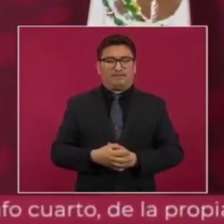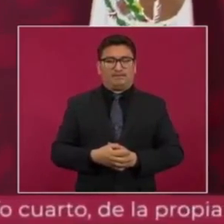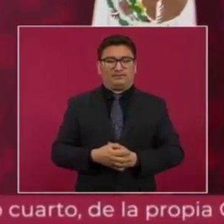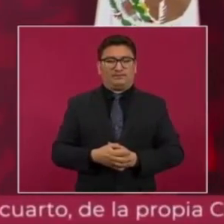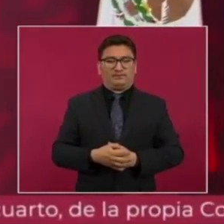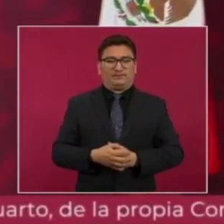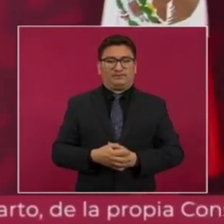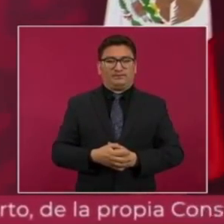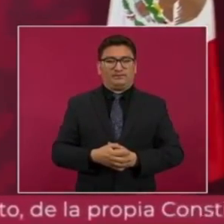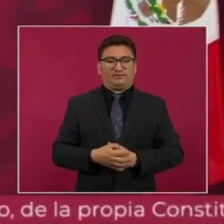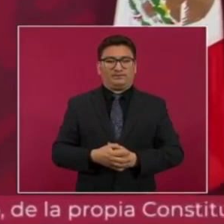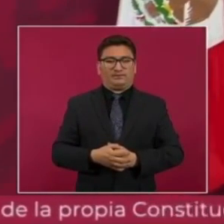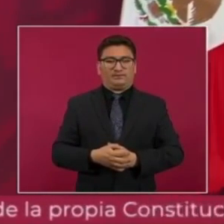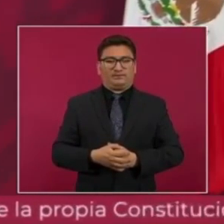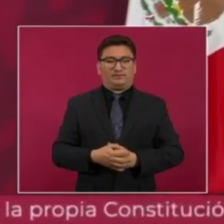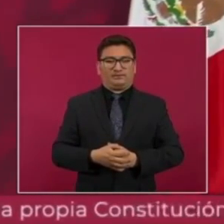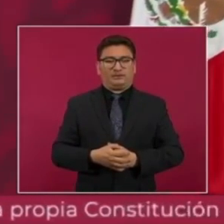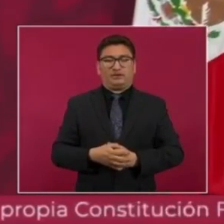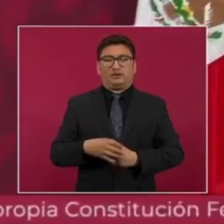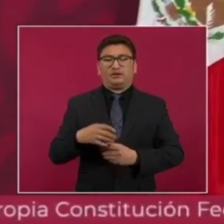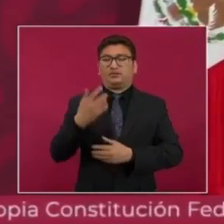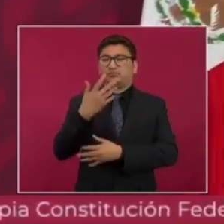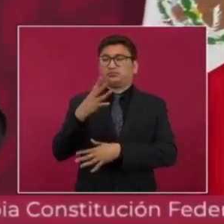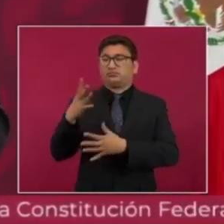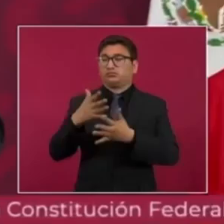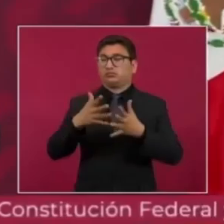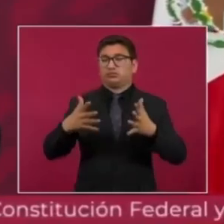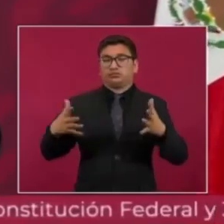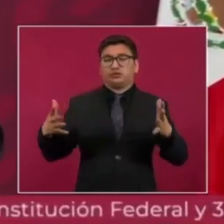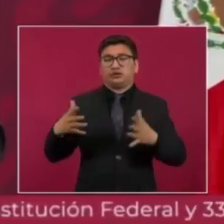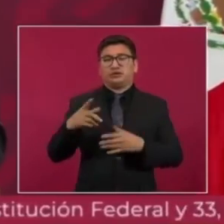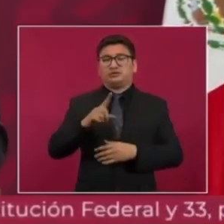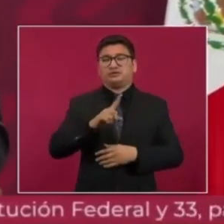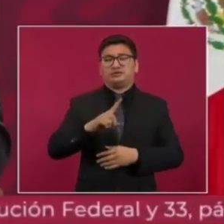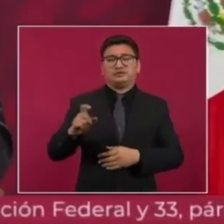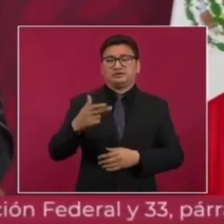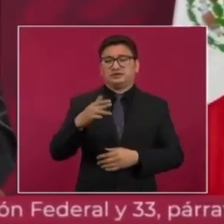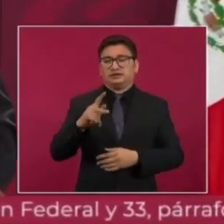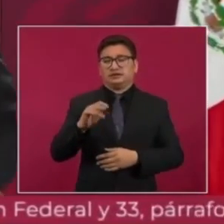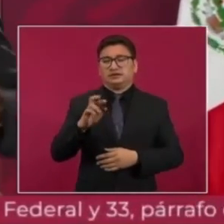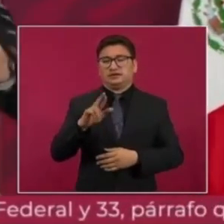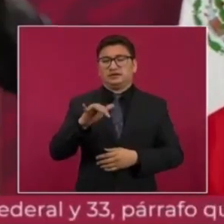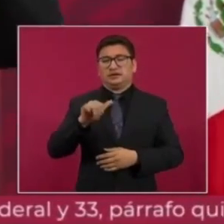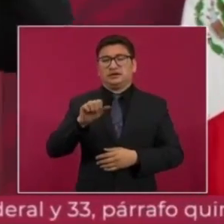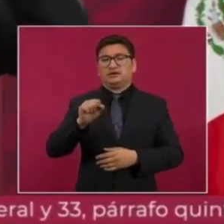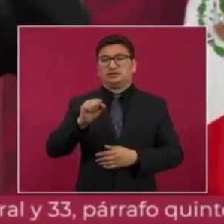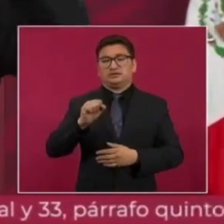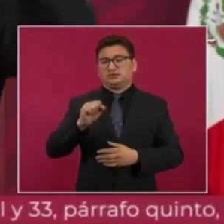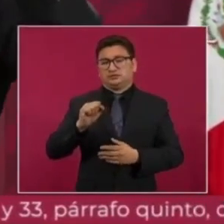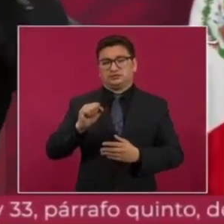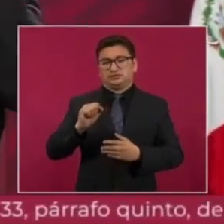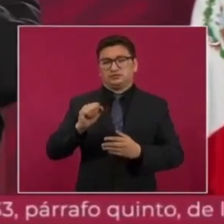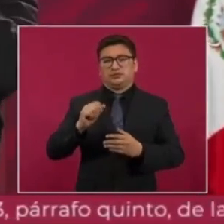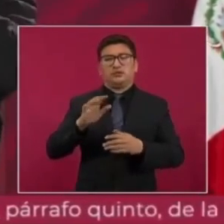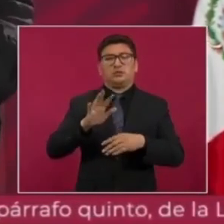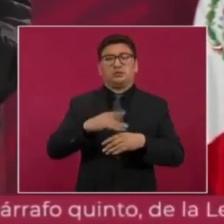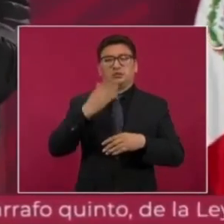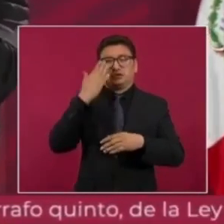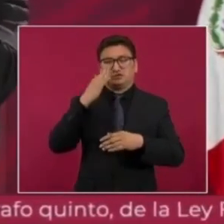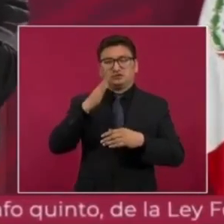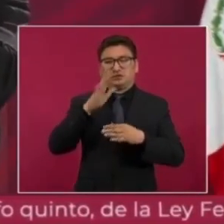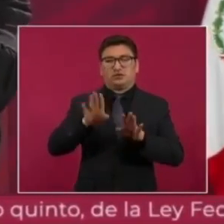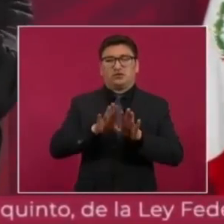desmontarse 100 hectáreas, cuando mucho, tomando en cuenta que en línea